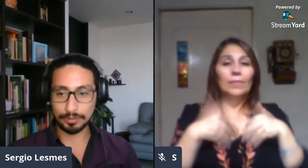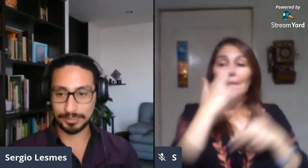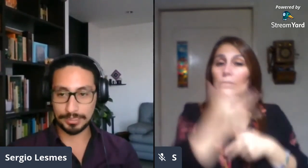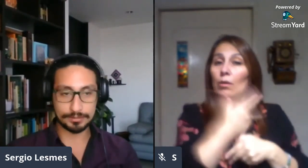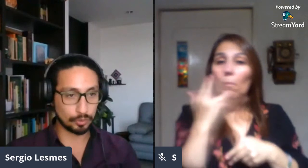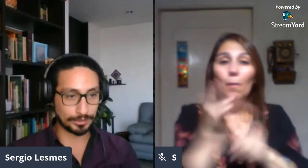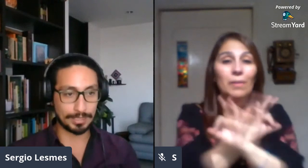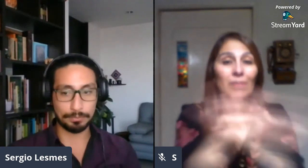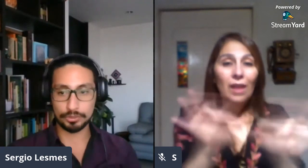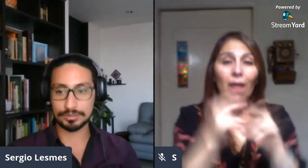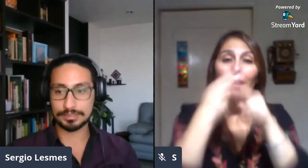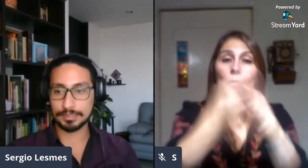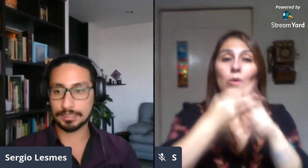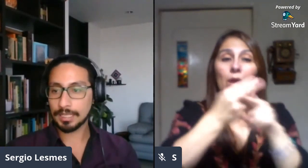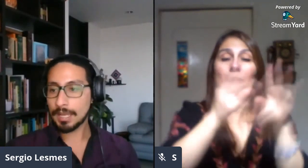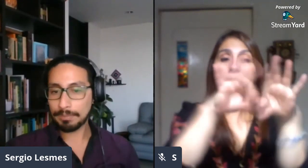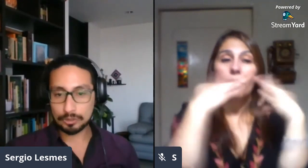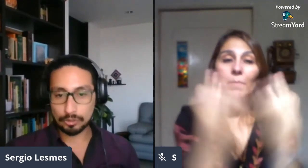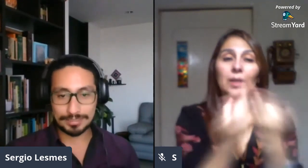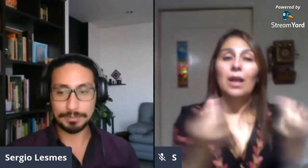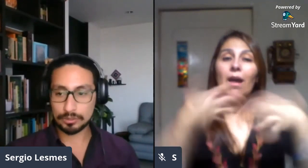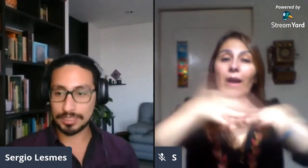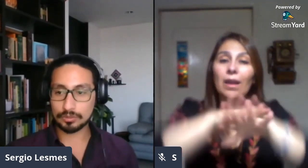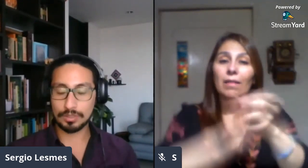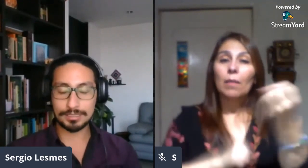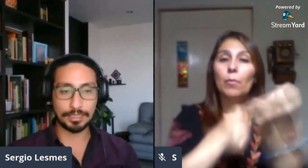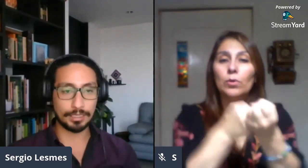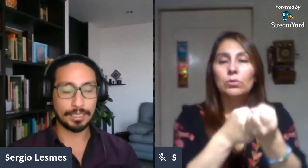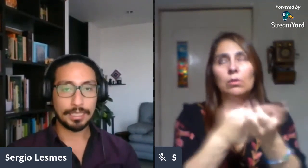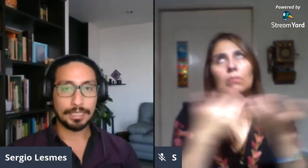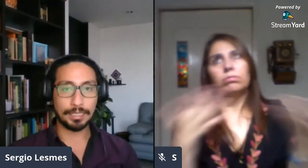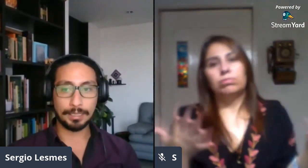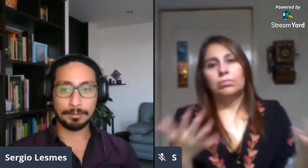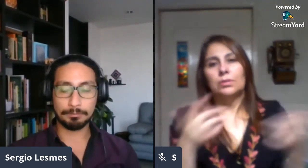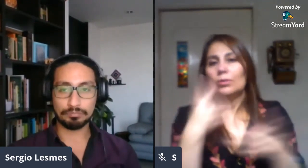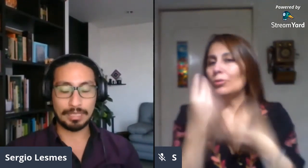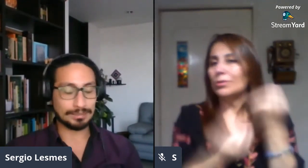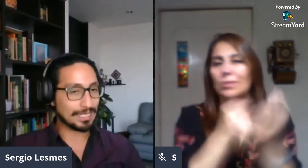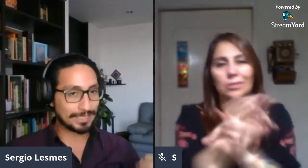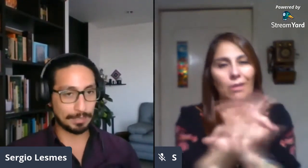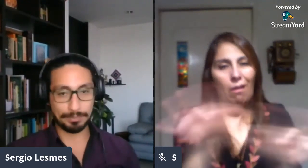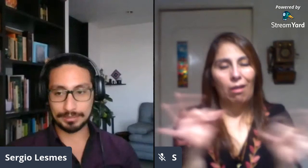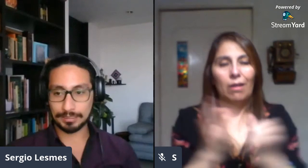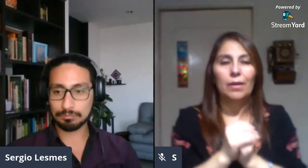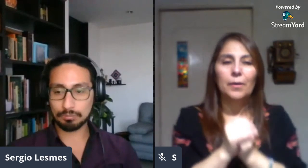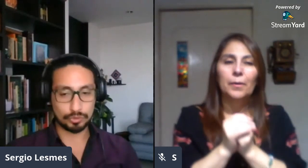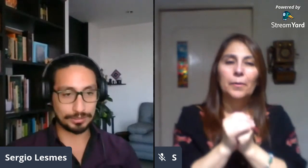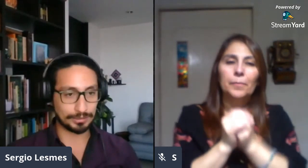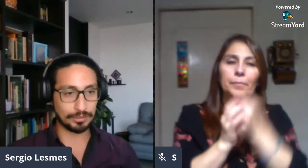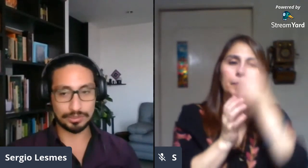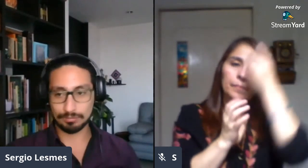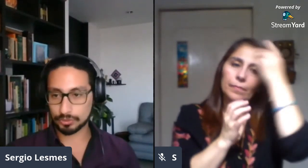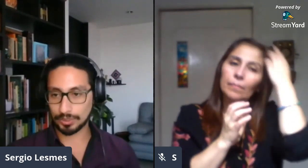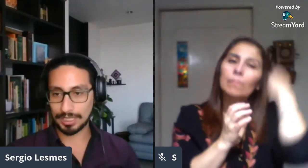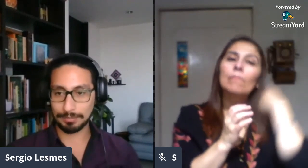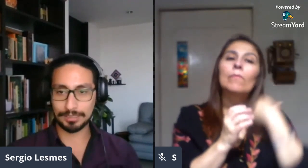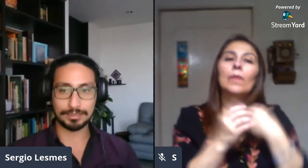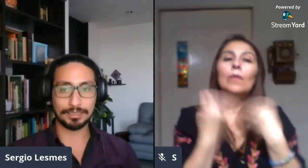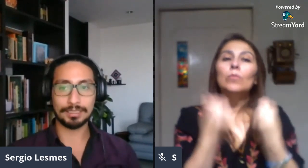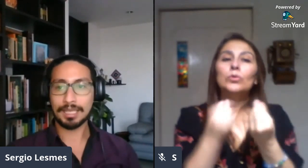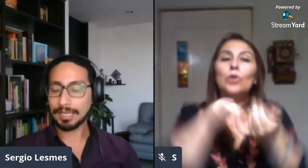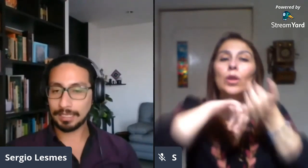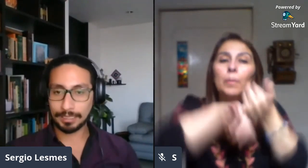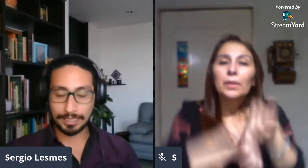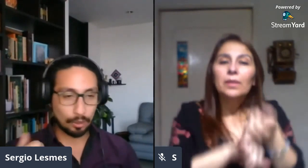cuidado de sus familias, de su red de apoyo, es decir, pues son esas personas con las que de las que dependen en muchos sentidos,